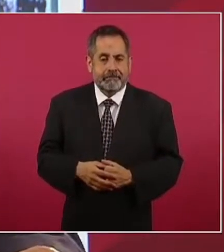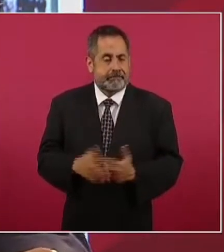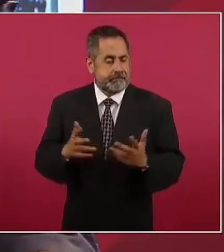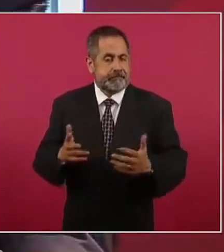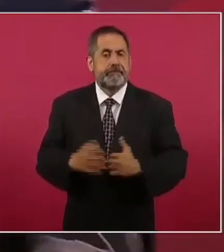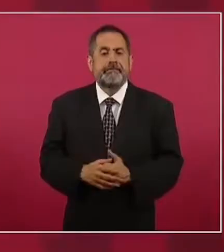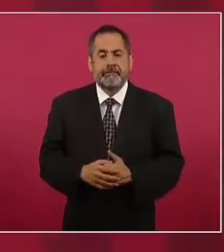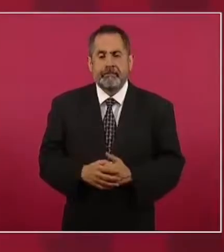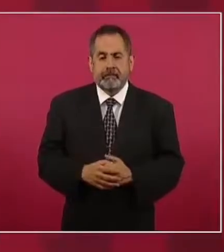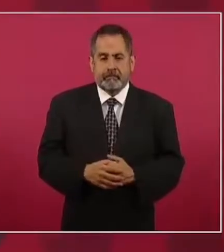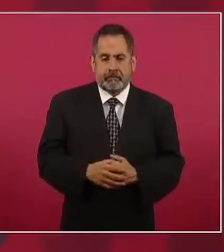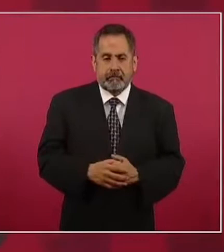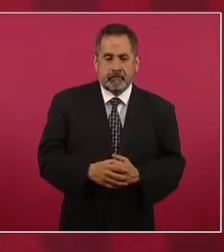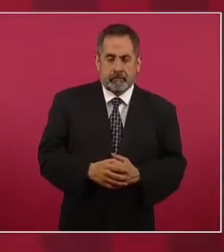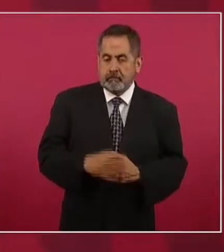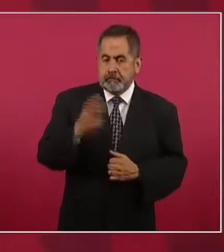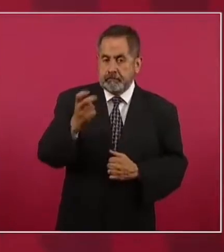Entonces,